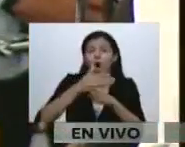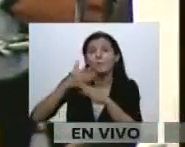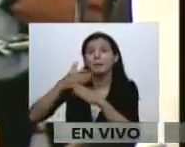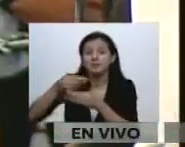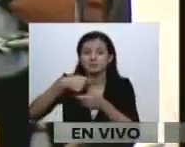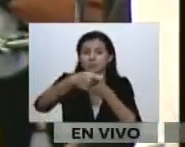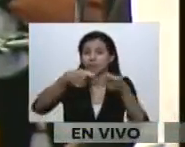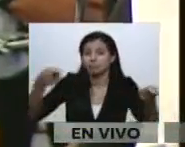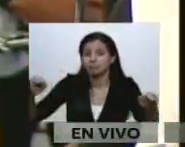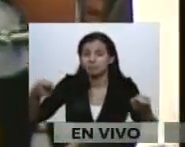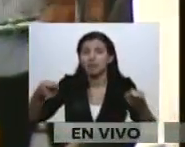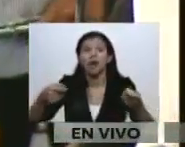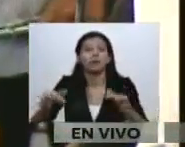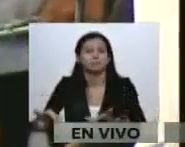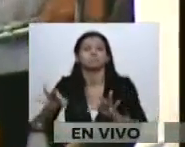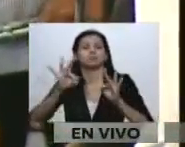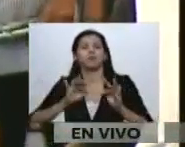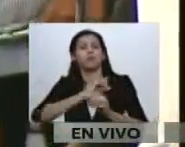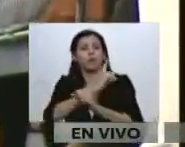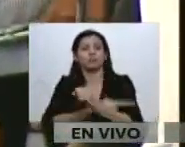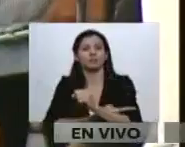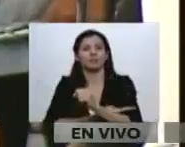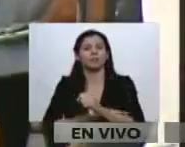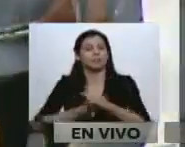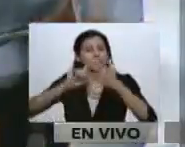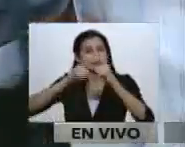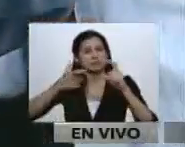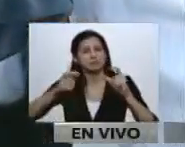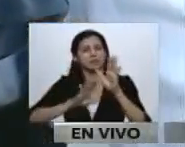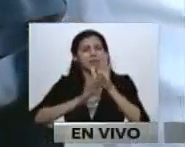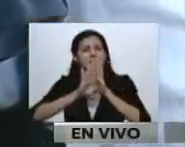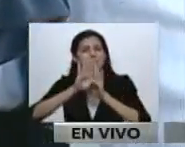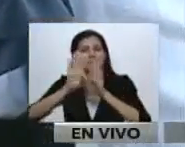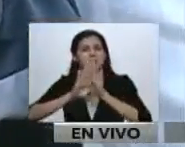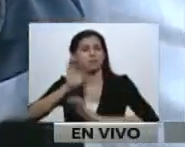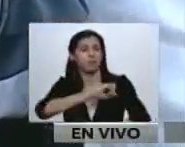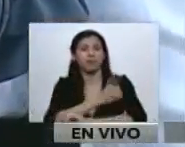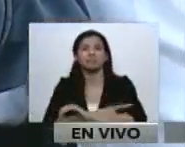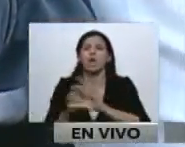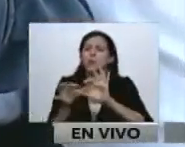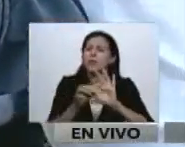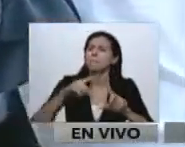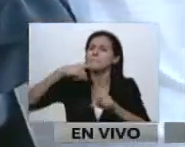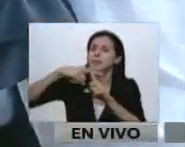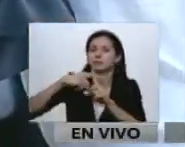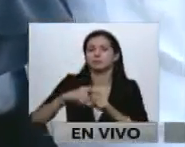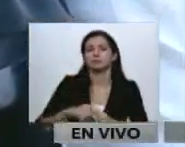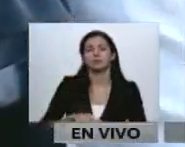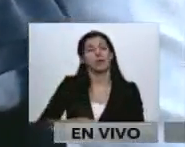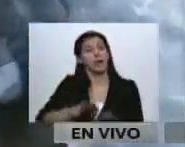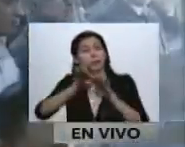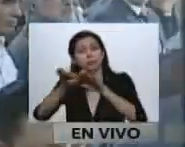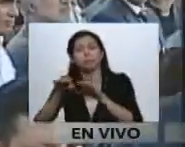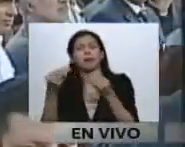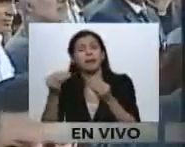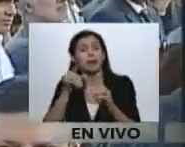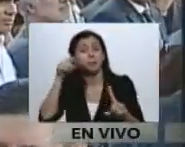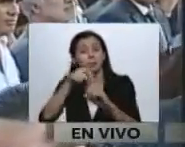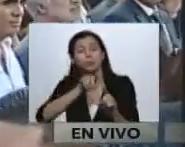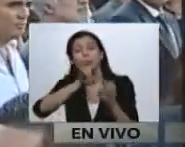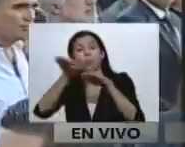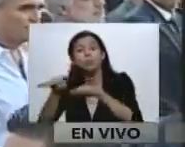crecer en unidad, en solidaridad por los que menos poseen, por